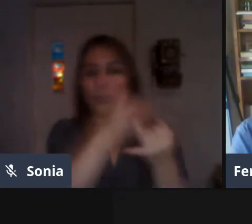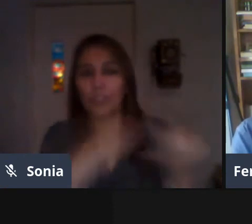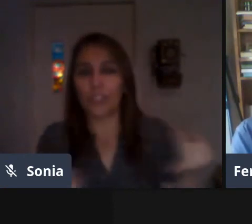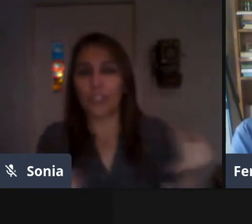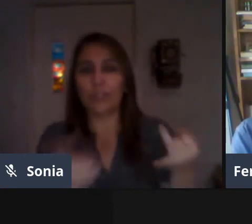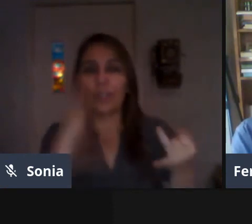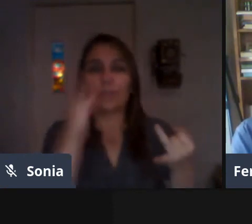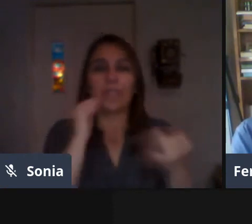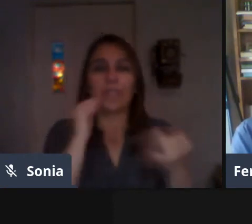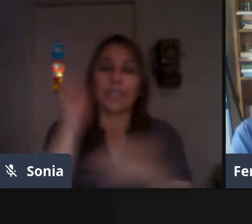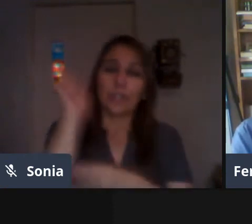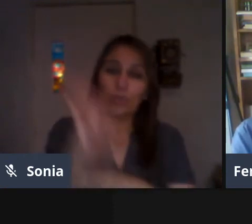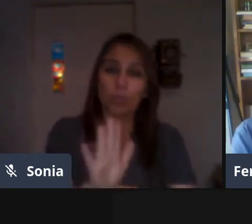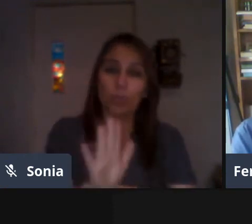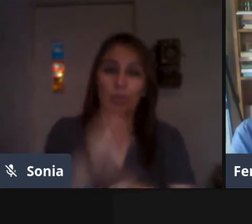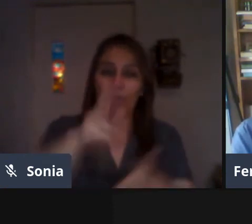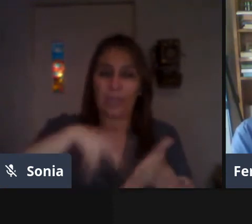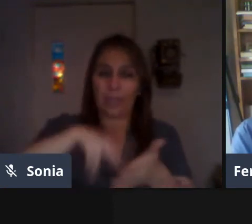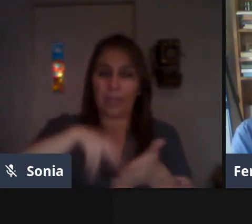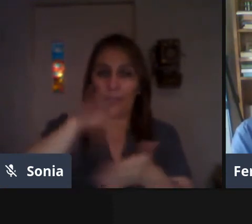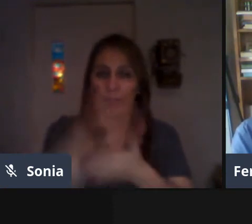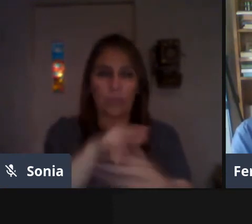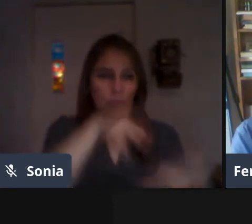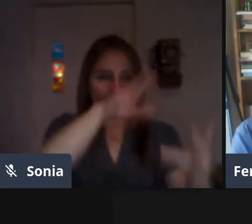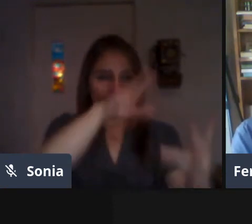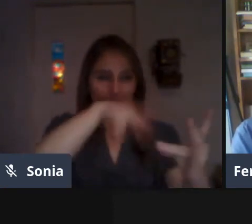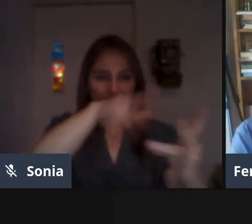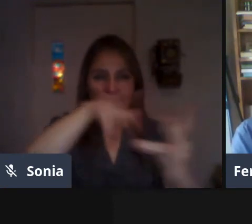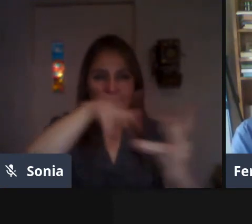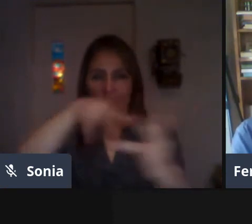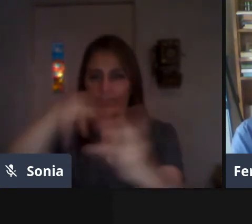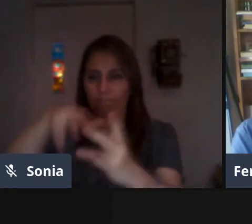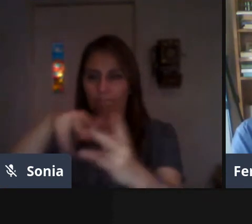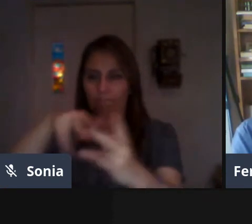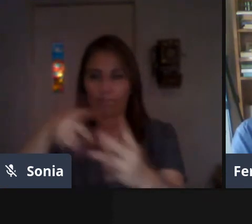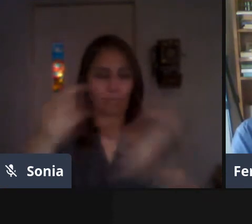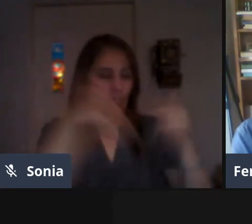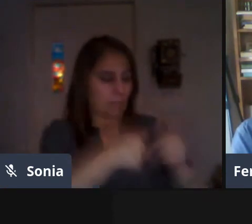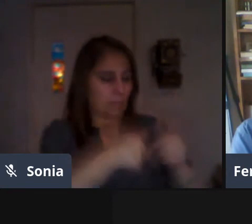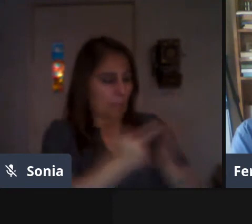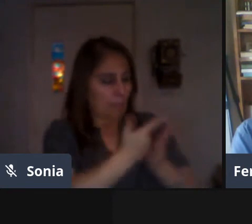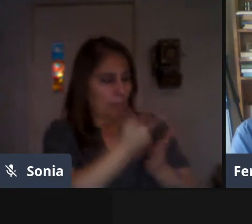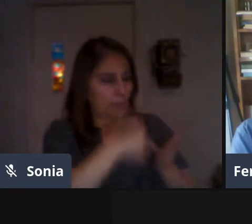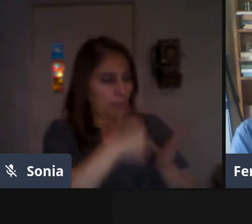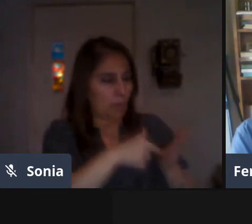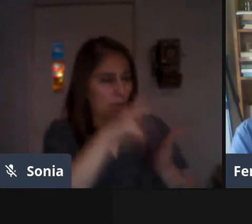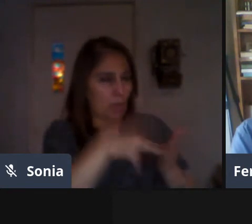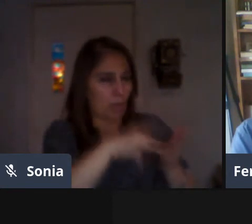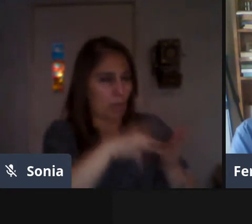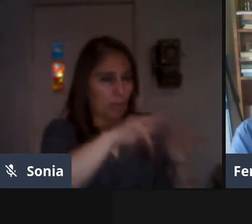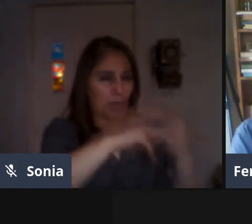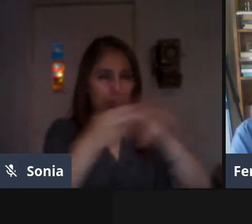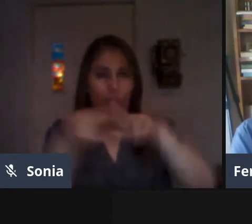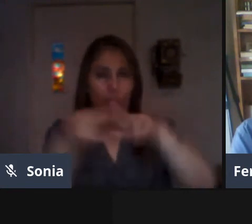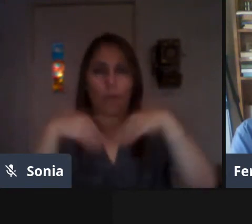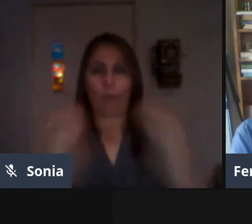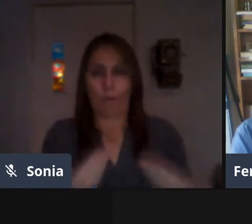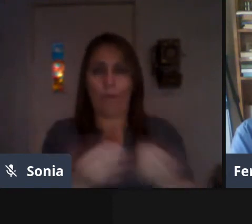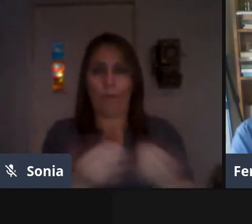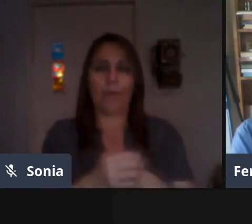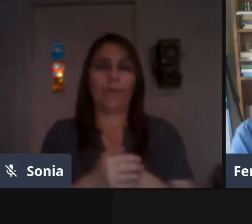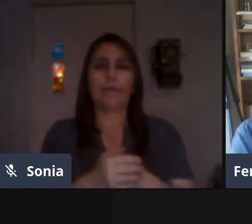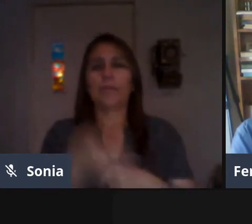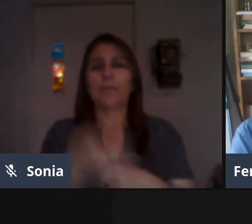la lectura que le dice ese texto sin él sin esa demanda permanente escolar por